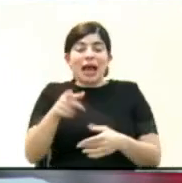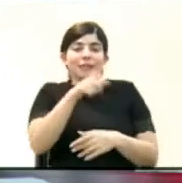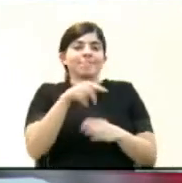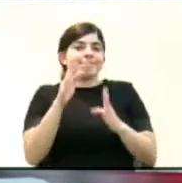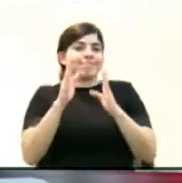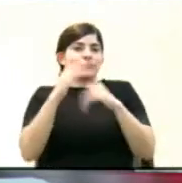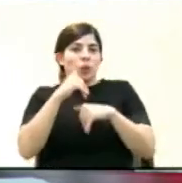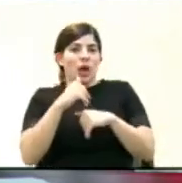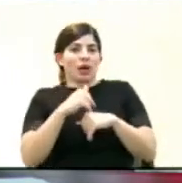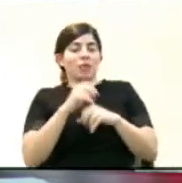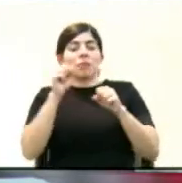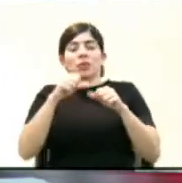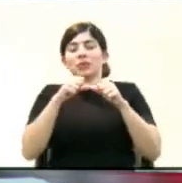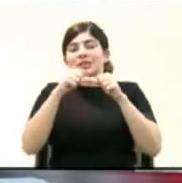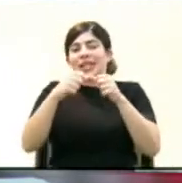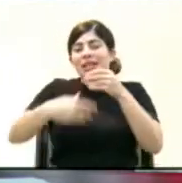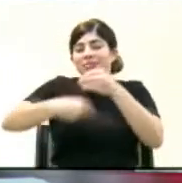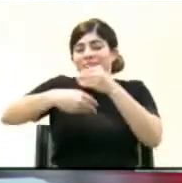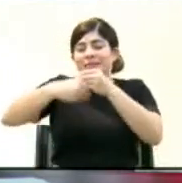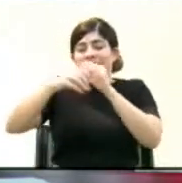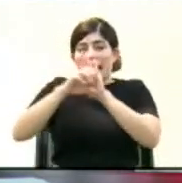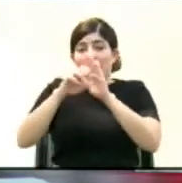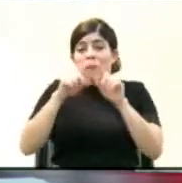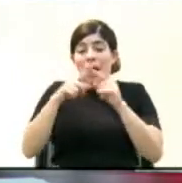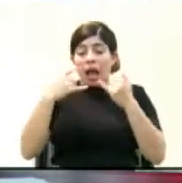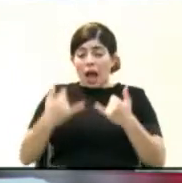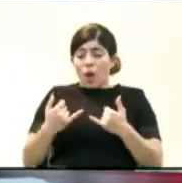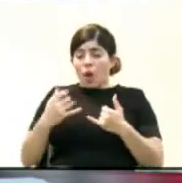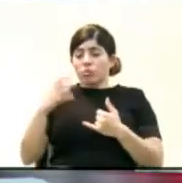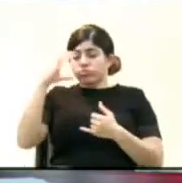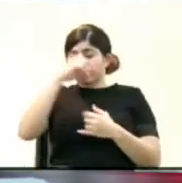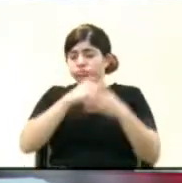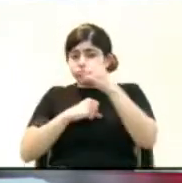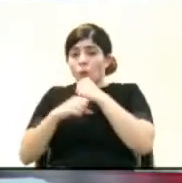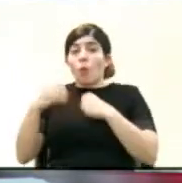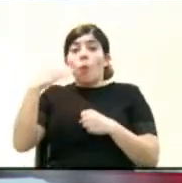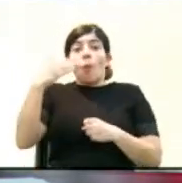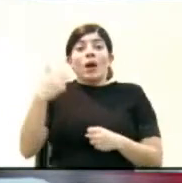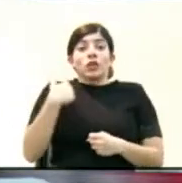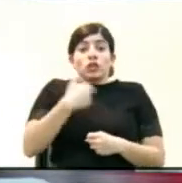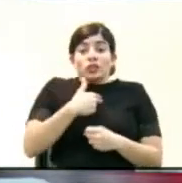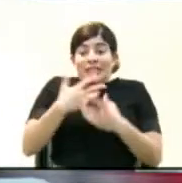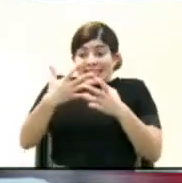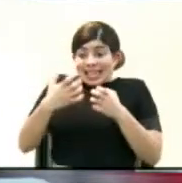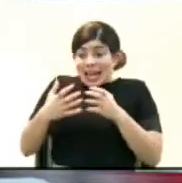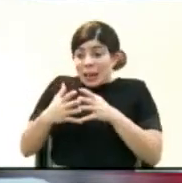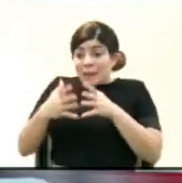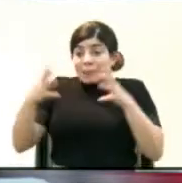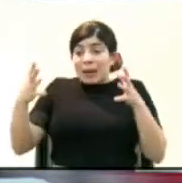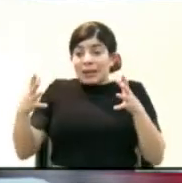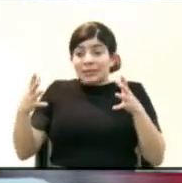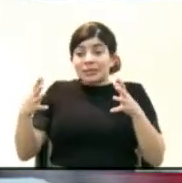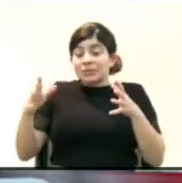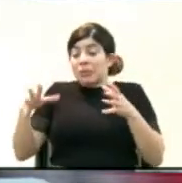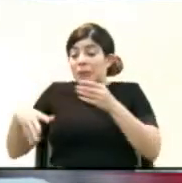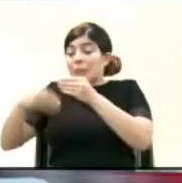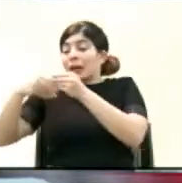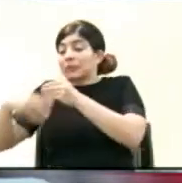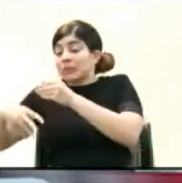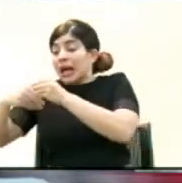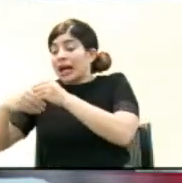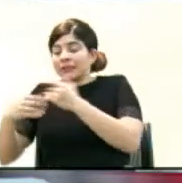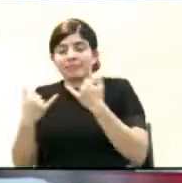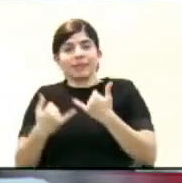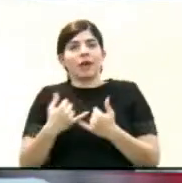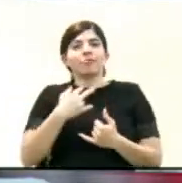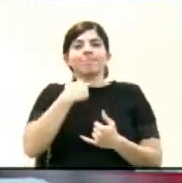Podría seguir, pero básicamente lo que se está encontrando es que cuando queremos ampliar, ya llegamos al punto donde no tenemos